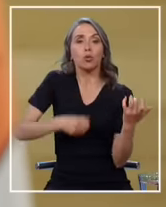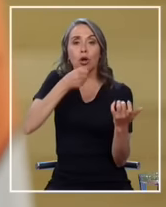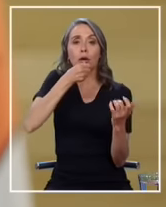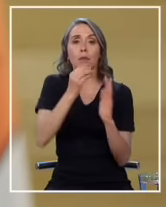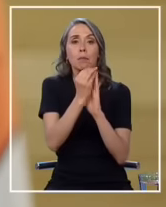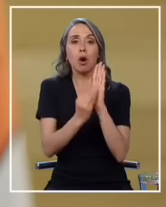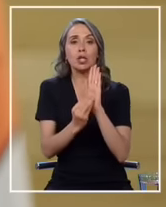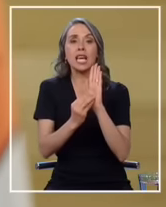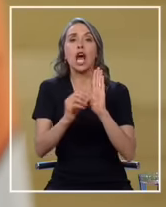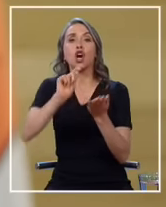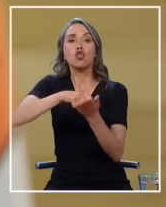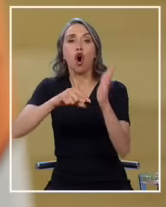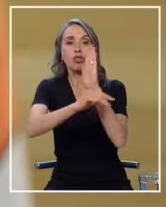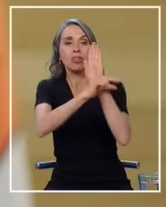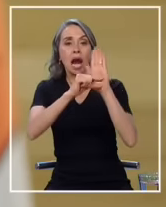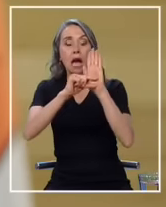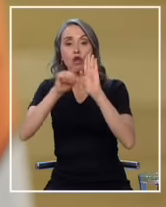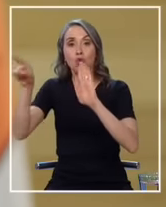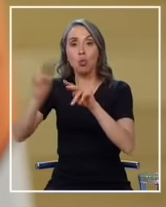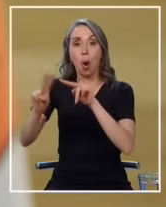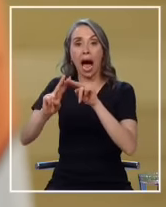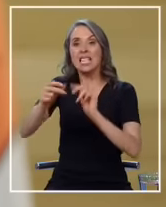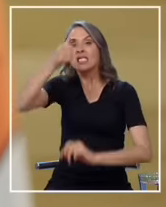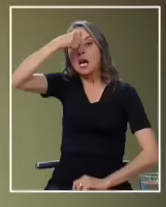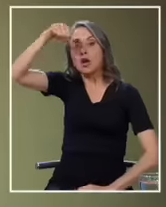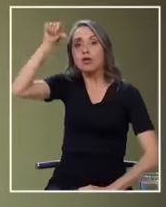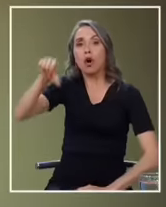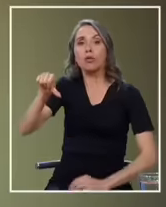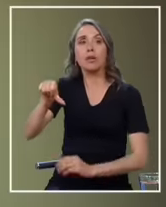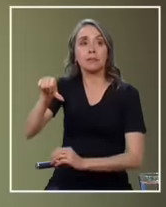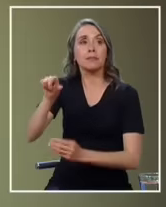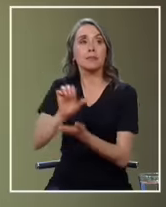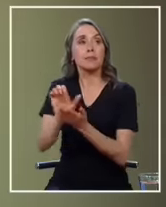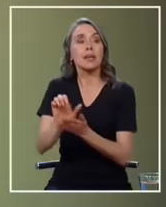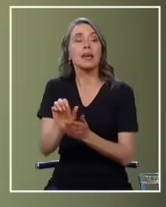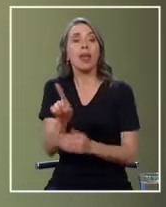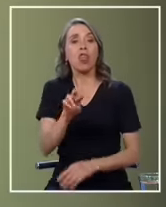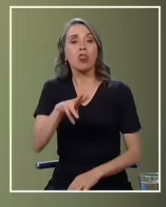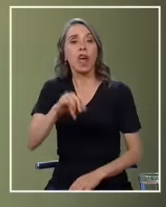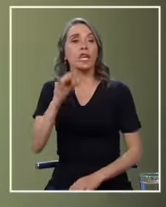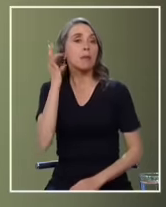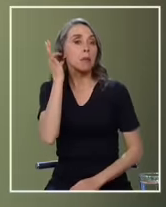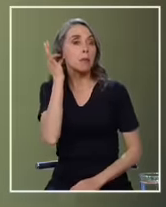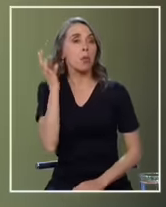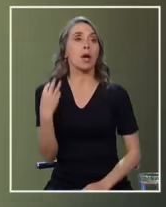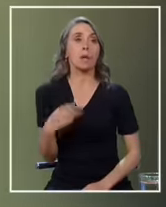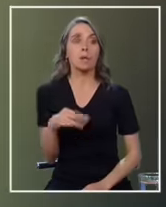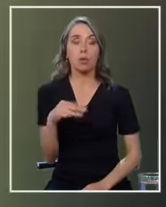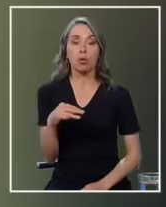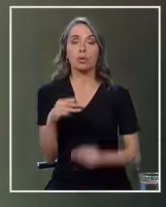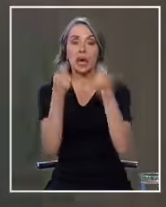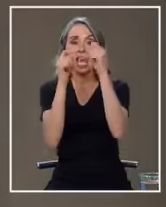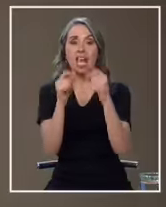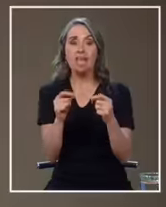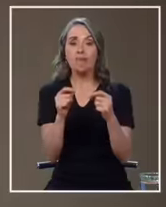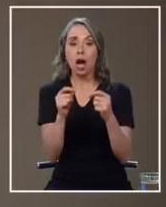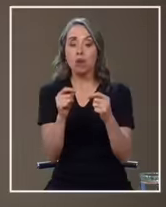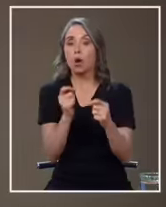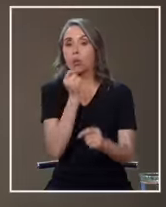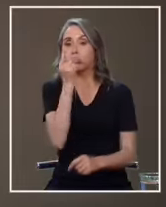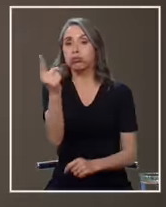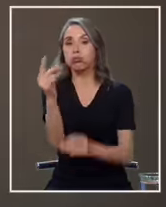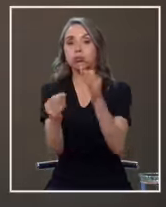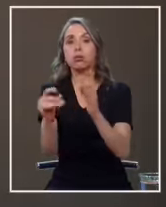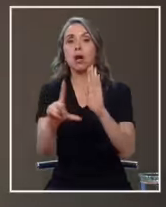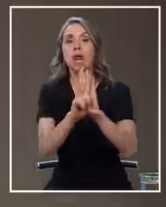como incorporar cláusulas que condenen y sancionen este tipo de comportamiento. Desde la Seremi de la Mujer y el municipio evalúan tomar acciones en el